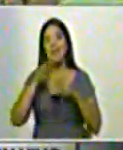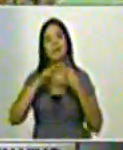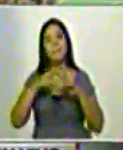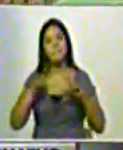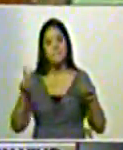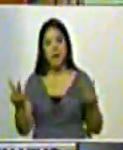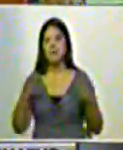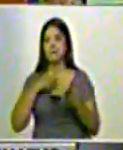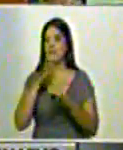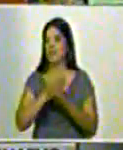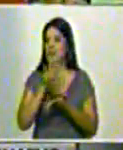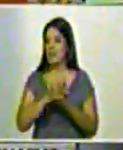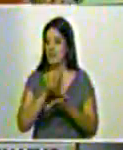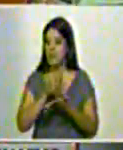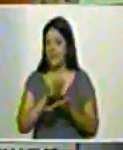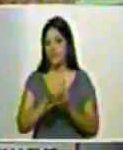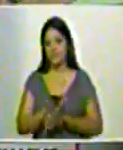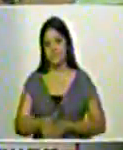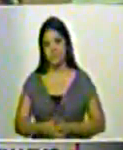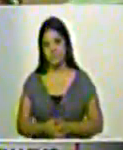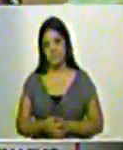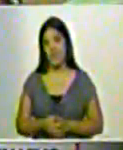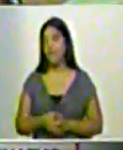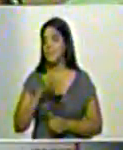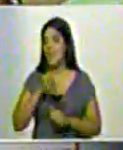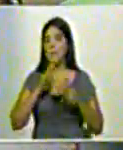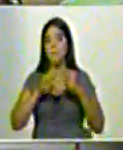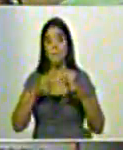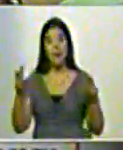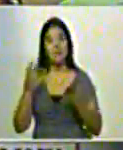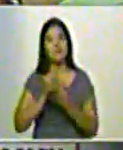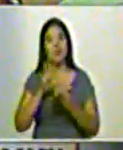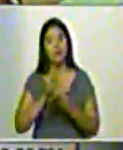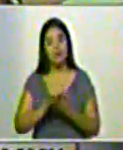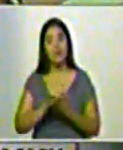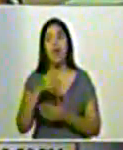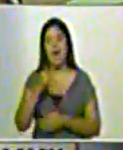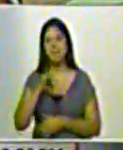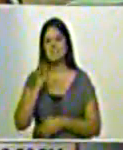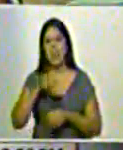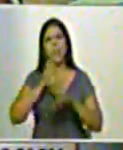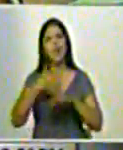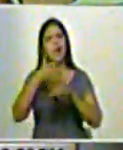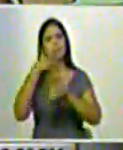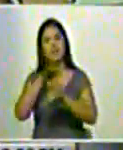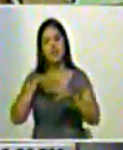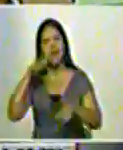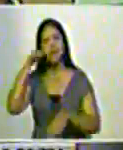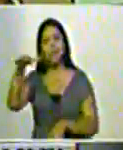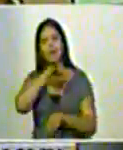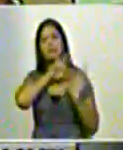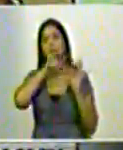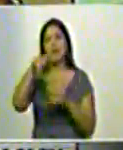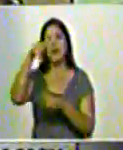haya tranquilidad. Haya paz y haya tranquilidad, y va a haber, porque la mayoría del pueblo venezolano va a salir a votar el 6 de